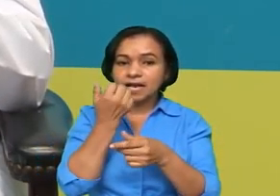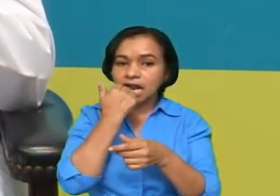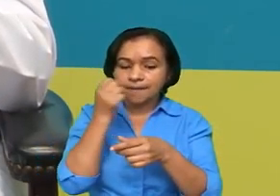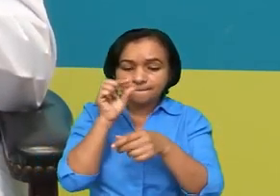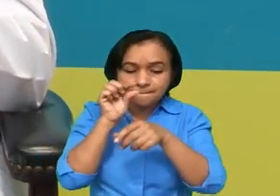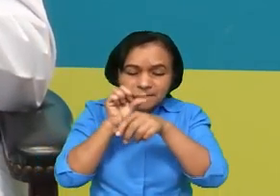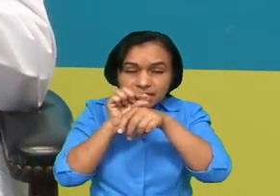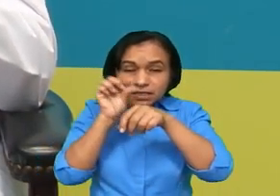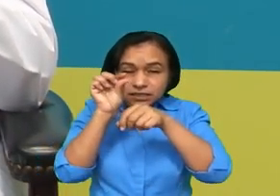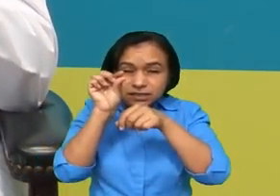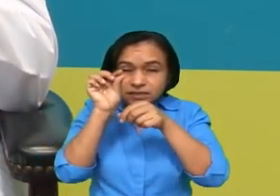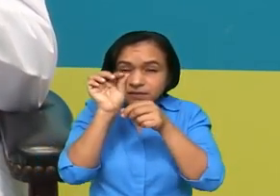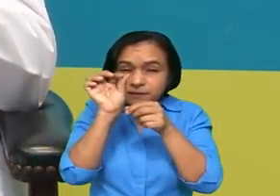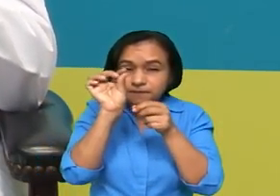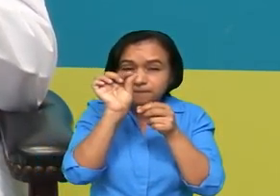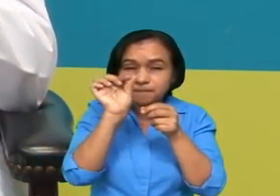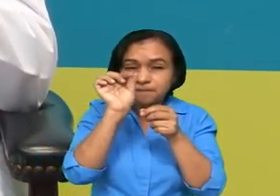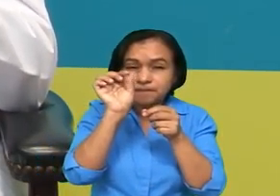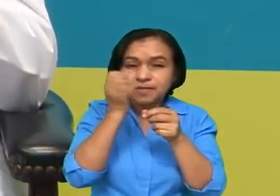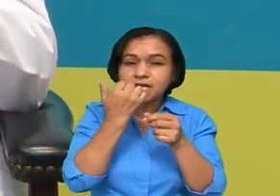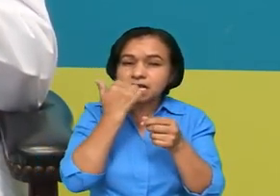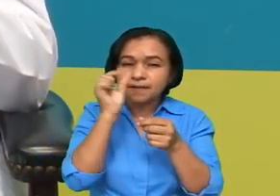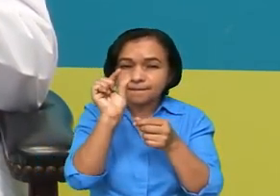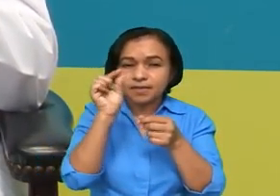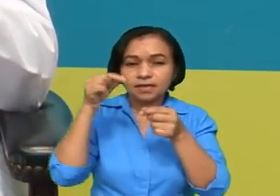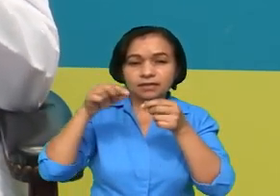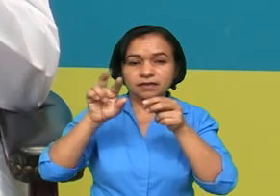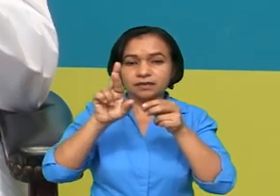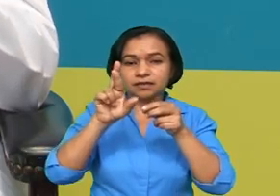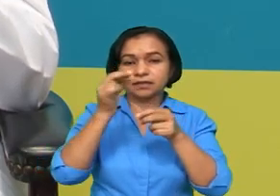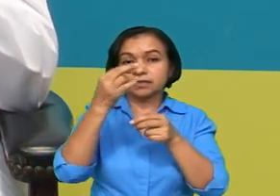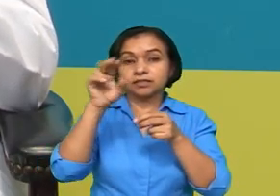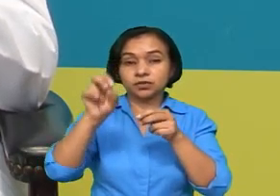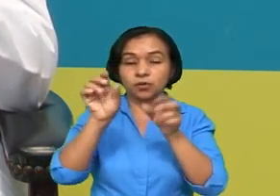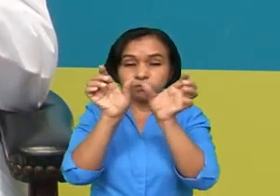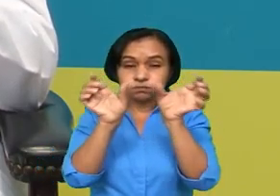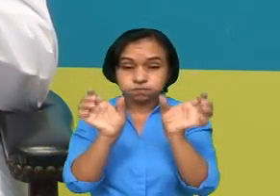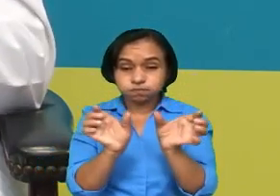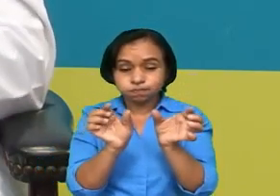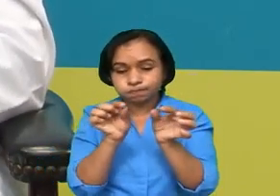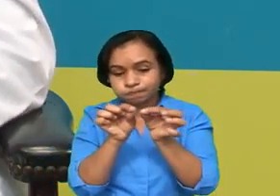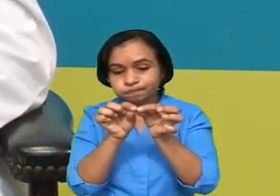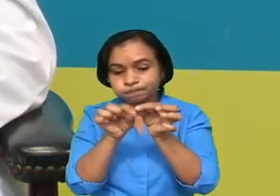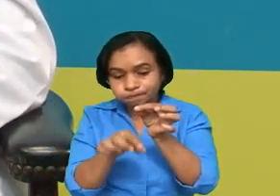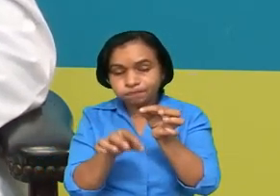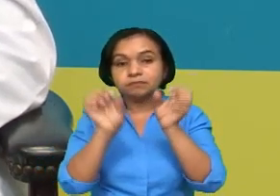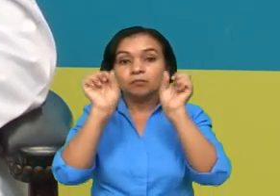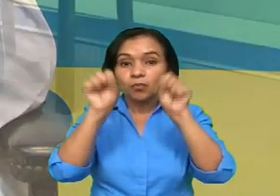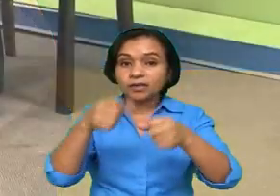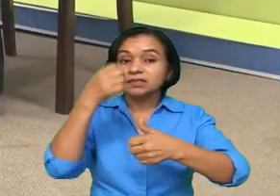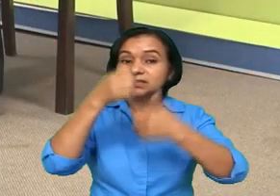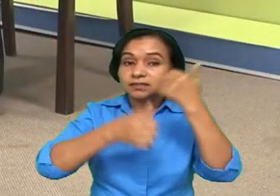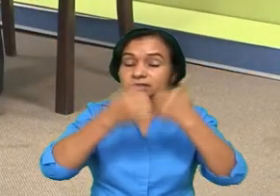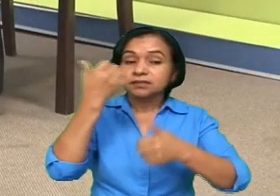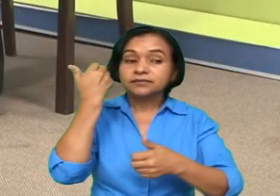litiasis, ¿ya? Que incluso pues dependiendo del tamaño, entonces te pueden dañar el tejido. Según